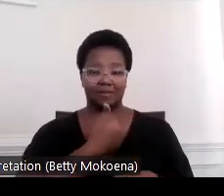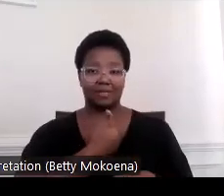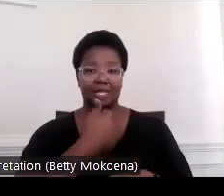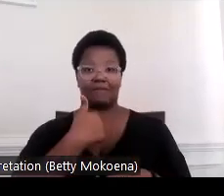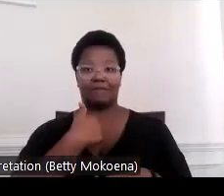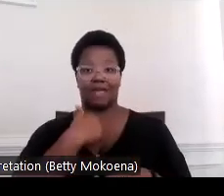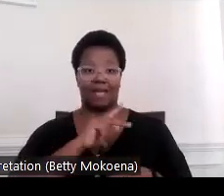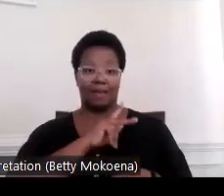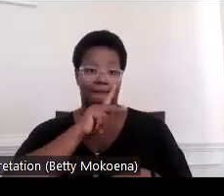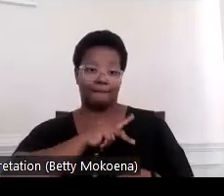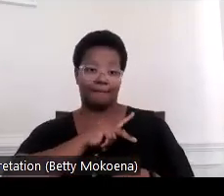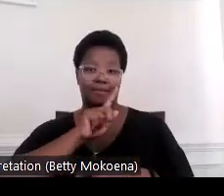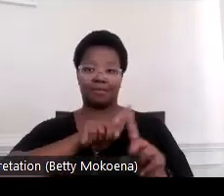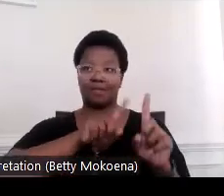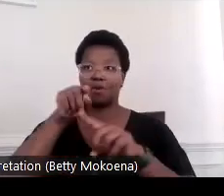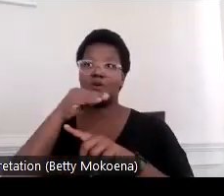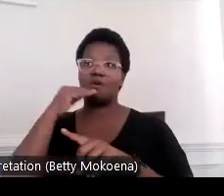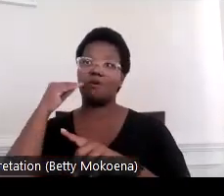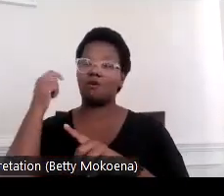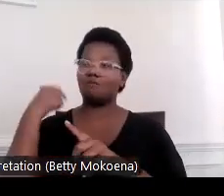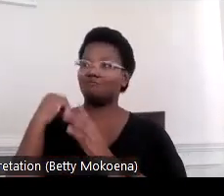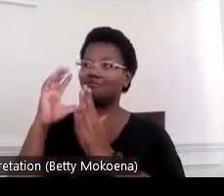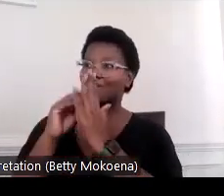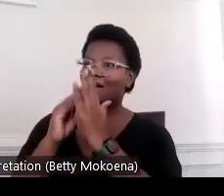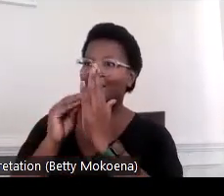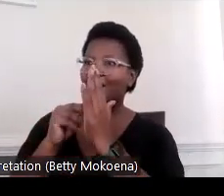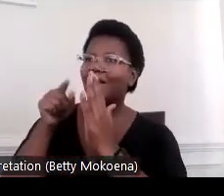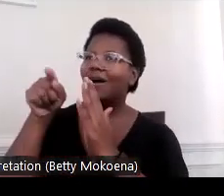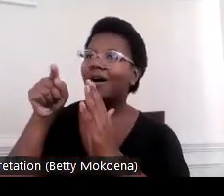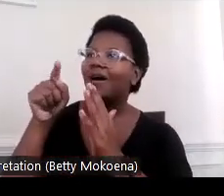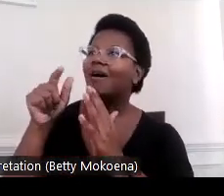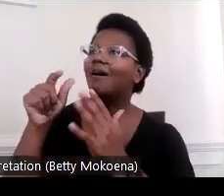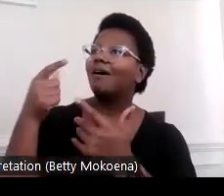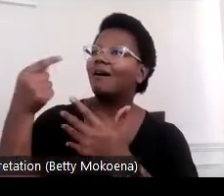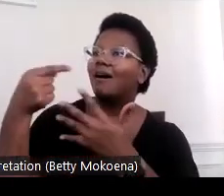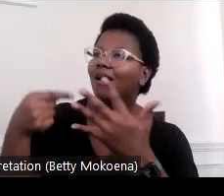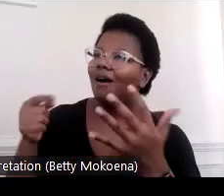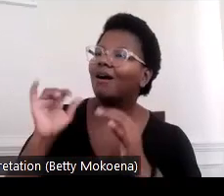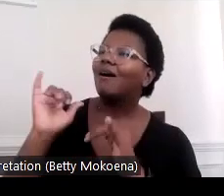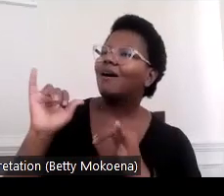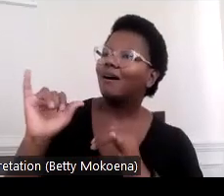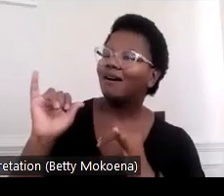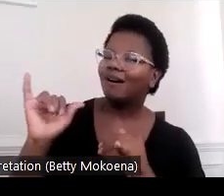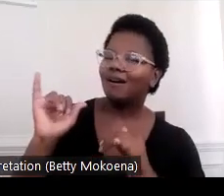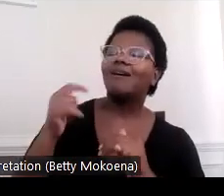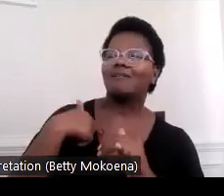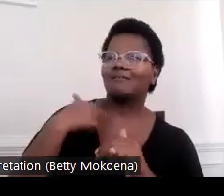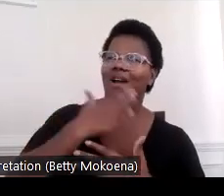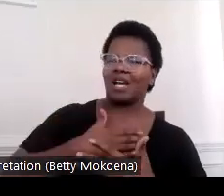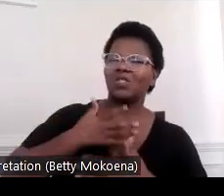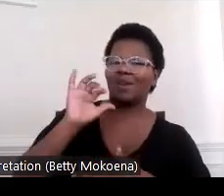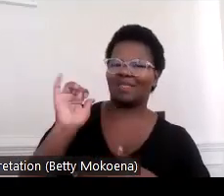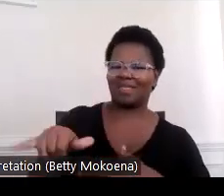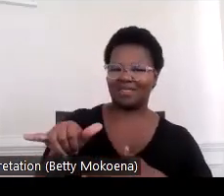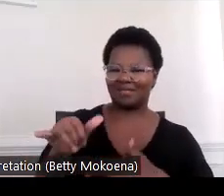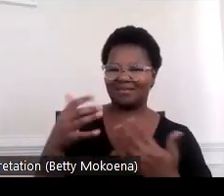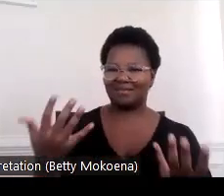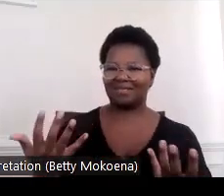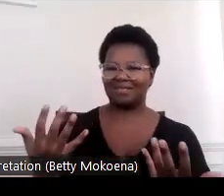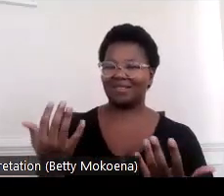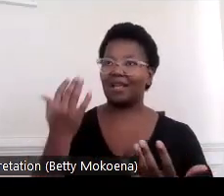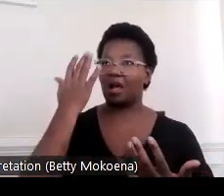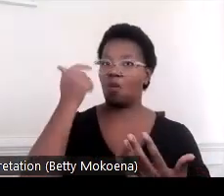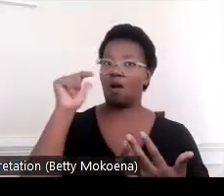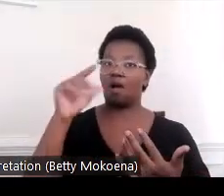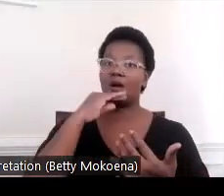la persona muestre lo que ellos son a mí me gusta cuando voy a un hogar y inmediatamente aprendo algo sobre esa persona verdad